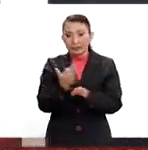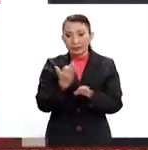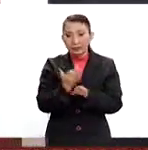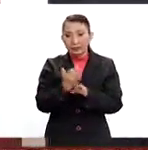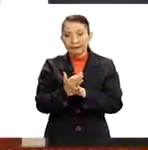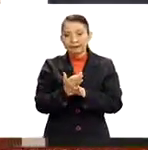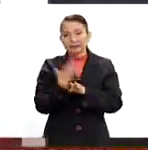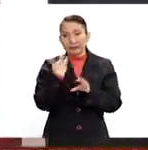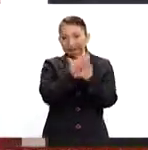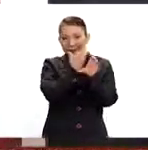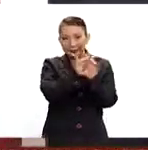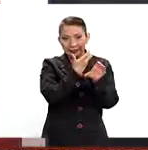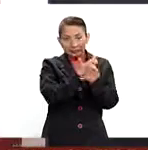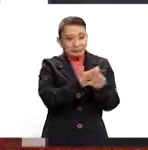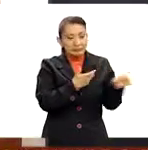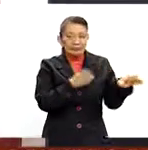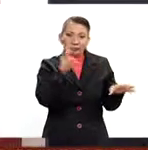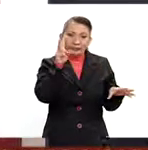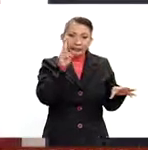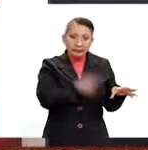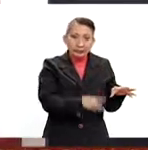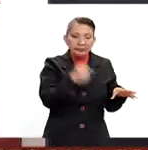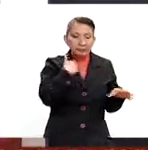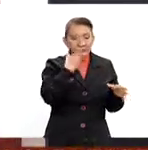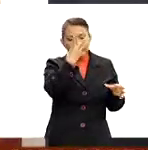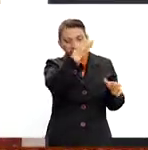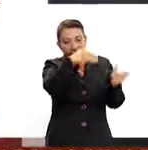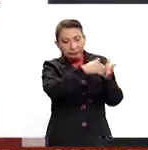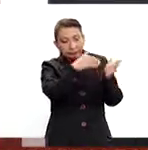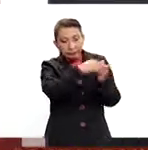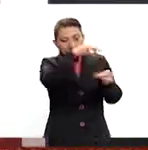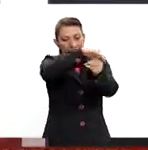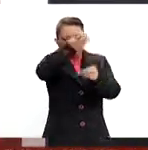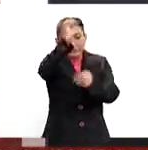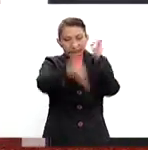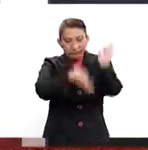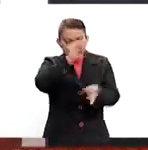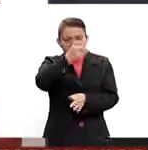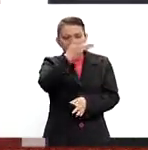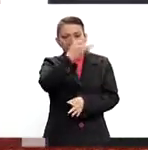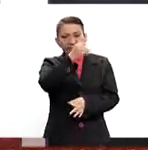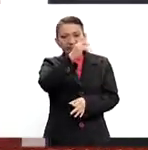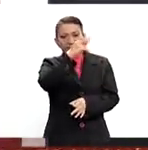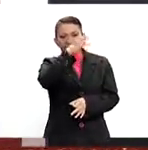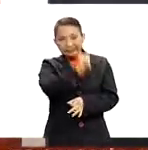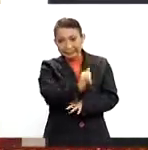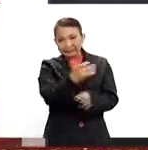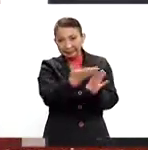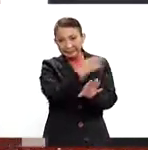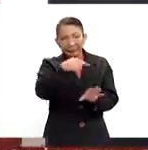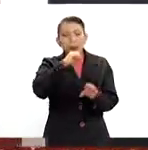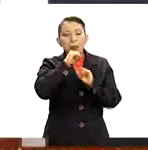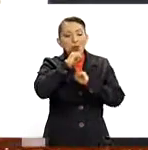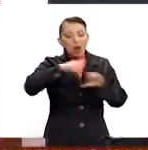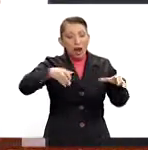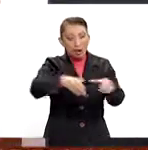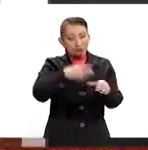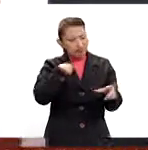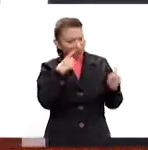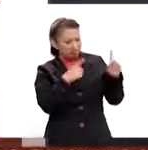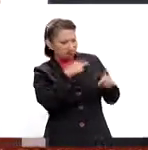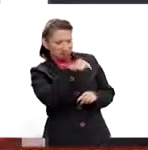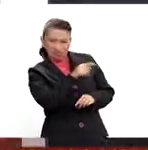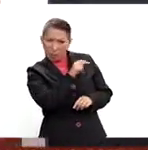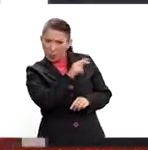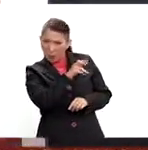los estadounidenses, finalmente con los casi 3 millones de votos con los que ganó Hillary, el voto popular, se está cuestionando que